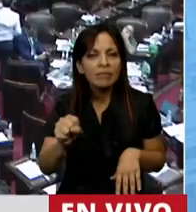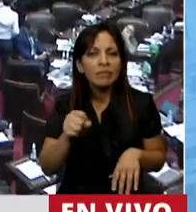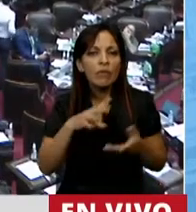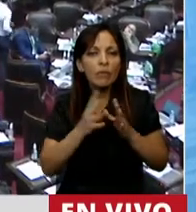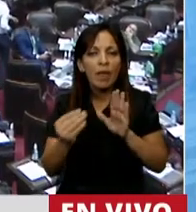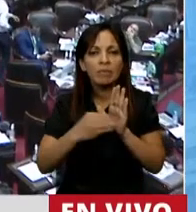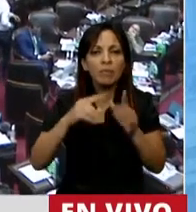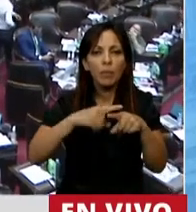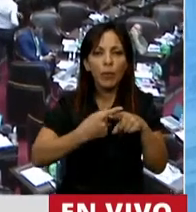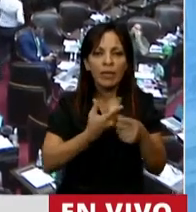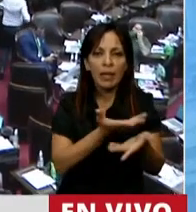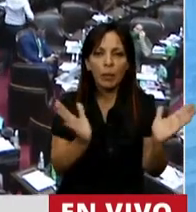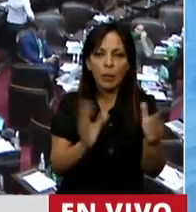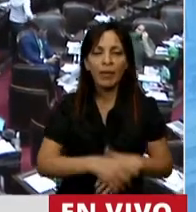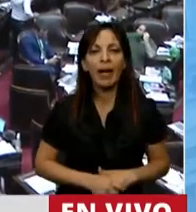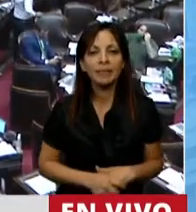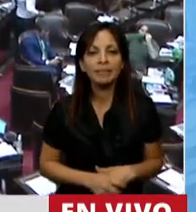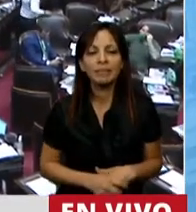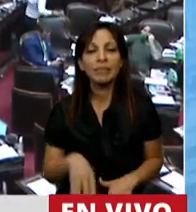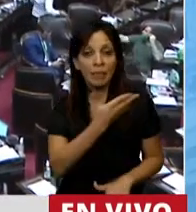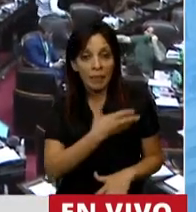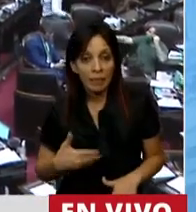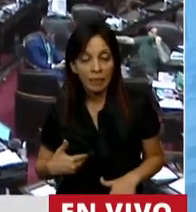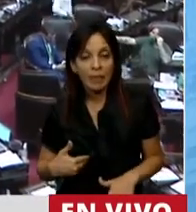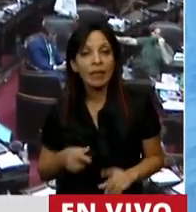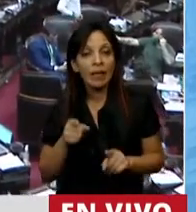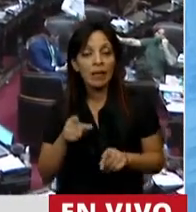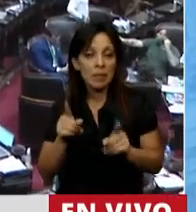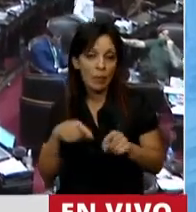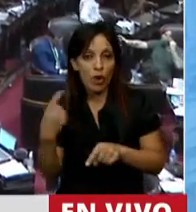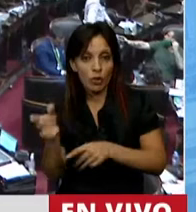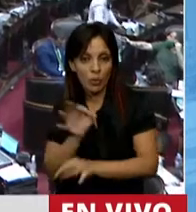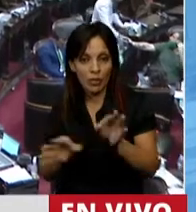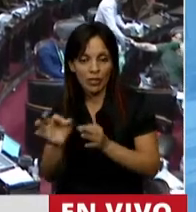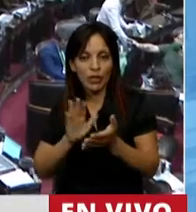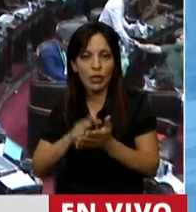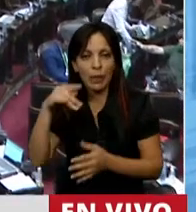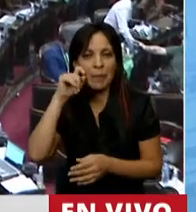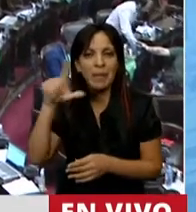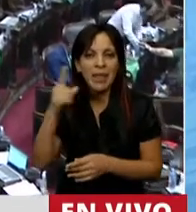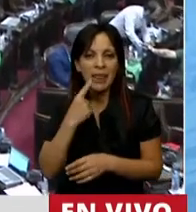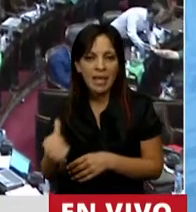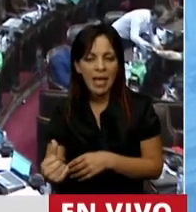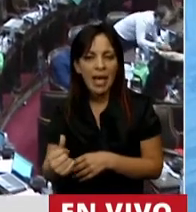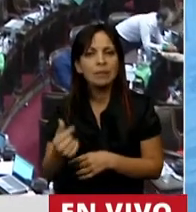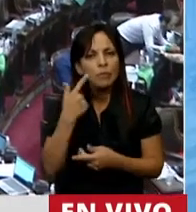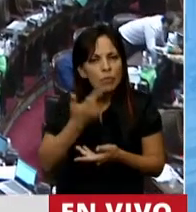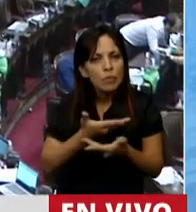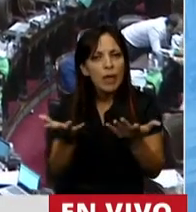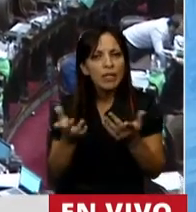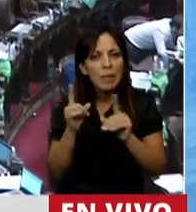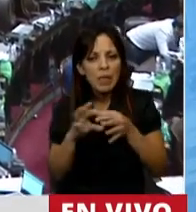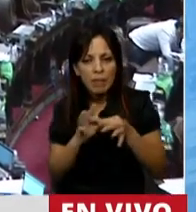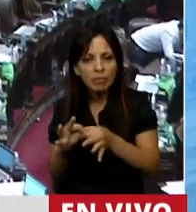salud pública. Y junto con el proyecto de los 1000 días, dan cuenta de una misma dinámica